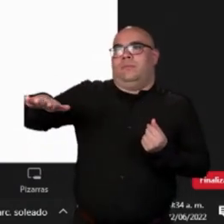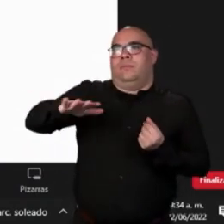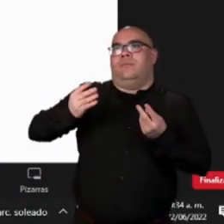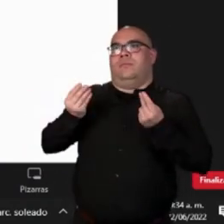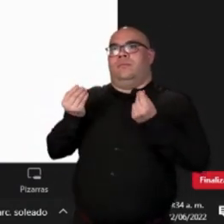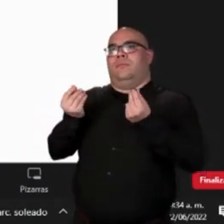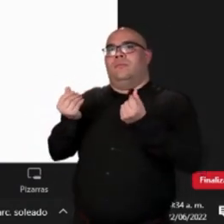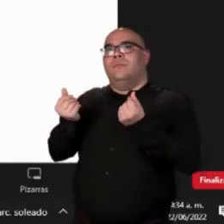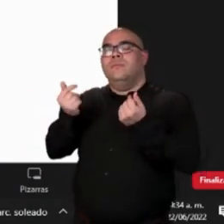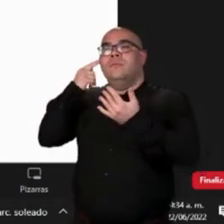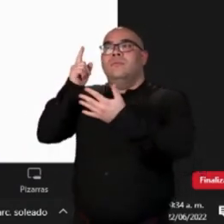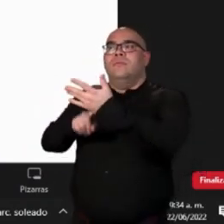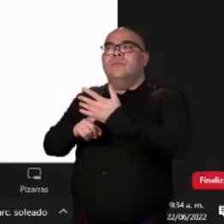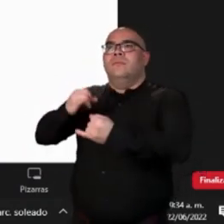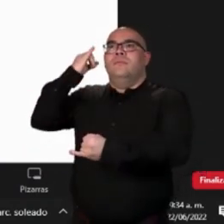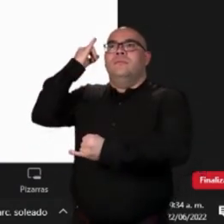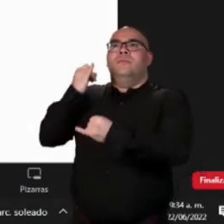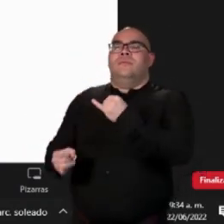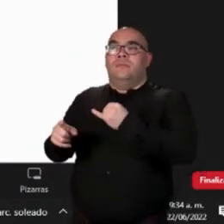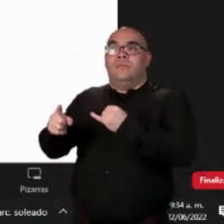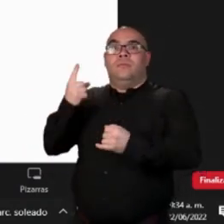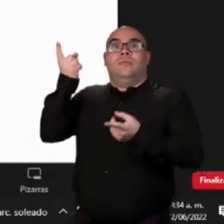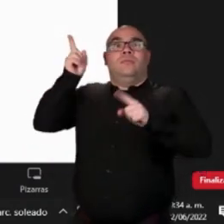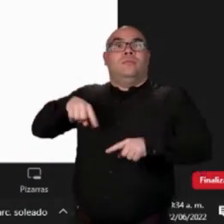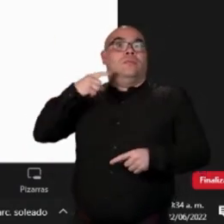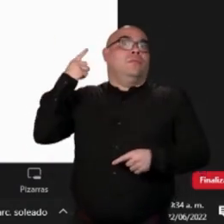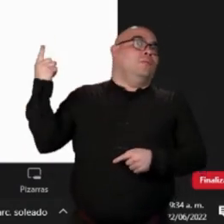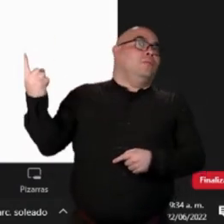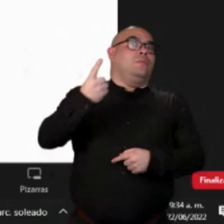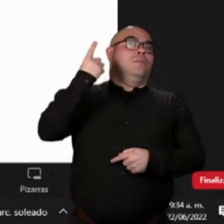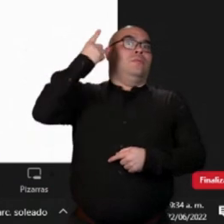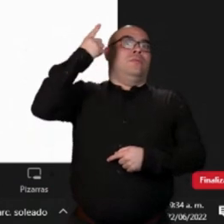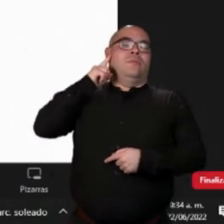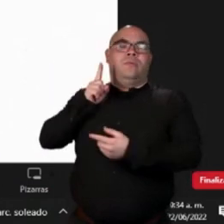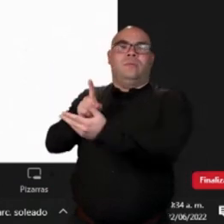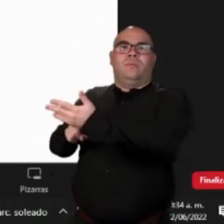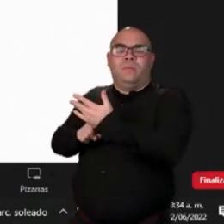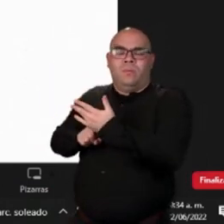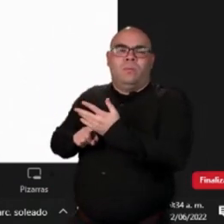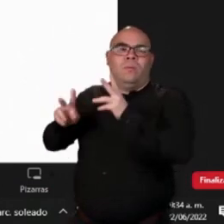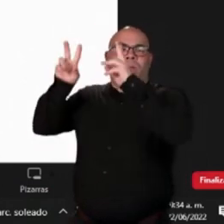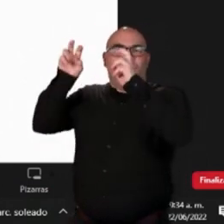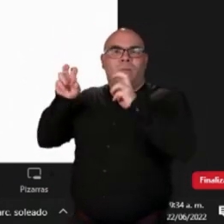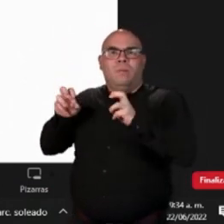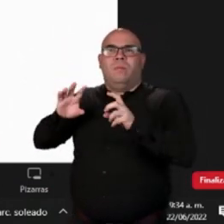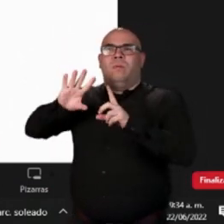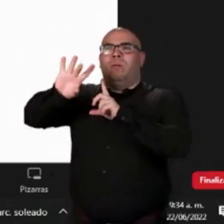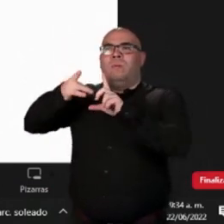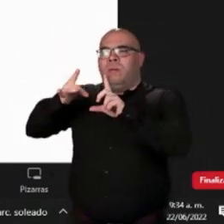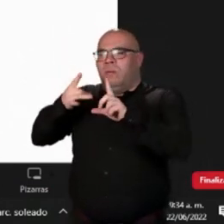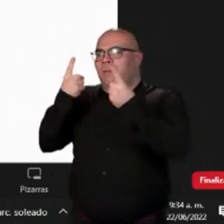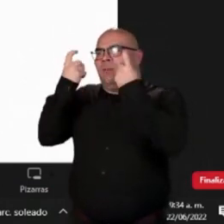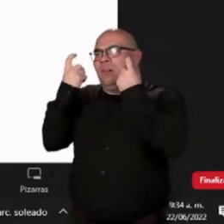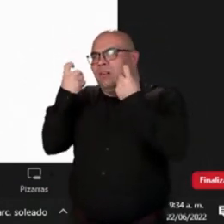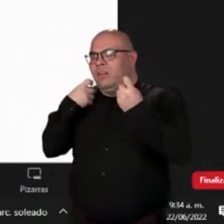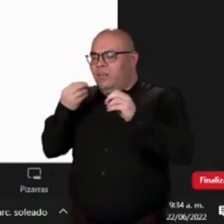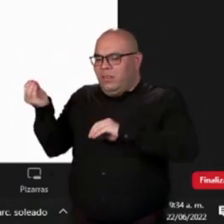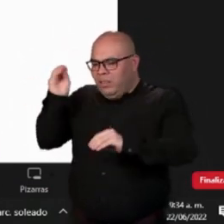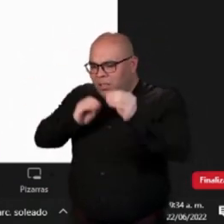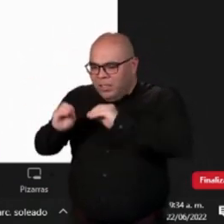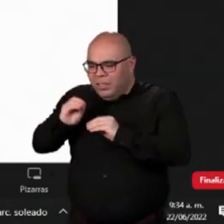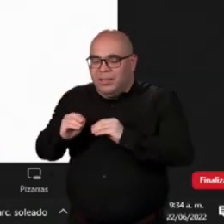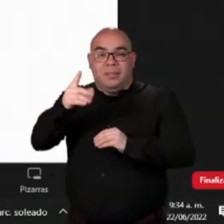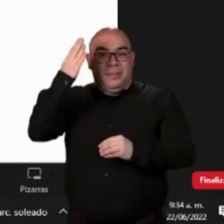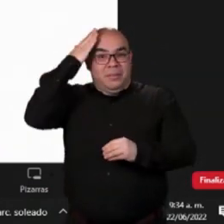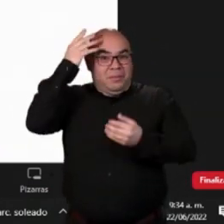economía, el único sector grande de la economía que no ha sido todavía digitalizado. Entonces hay un sinnúmero